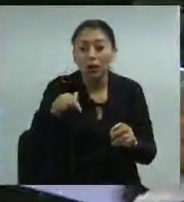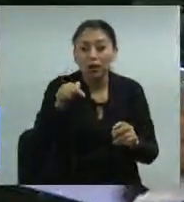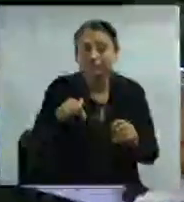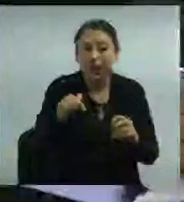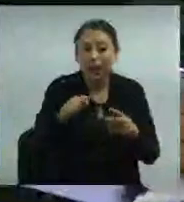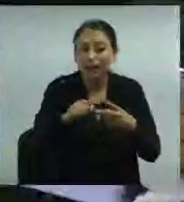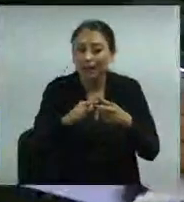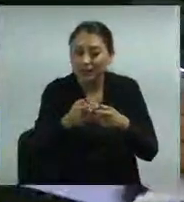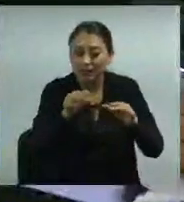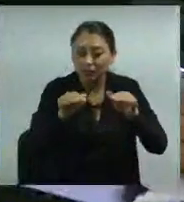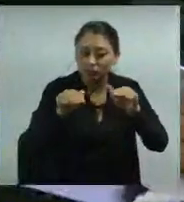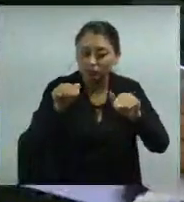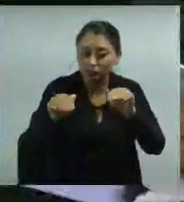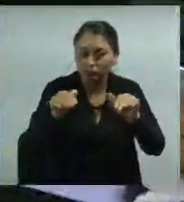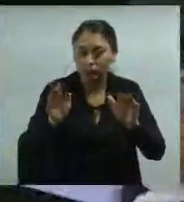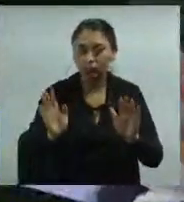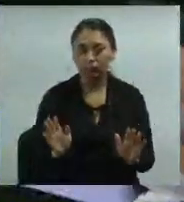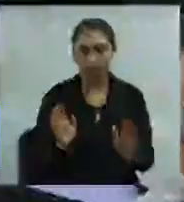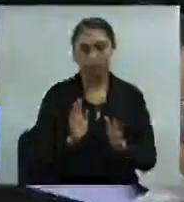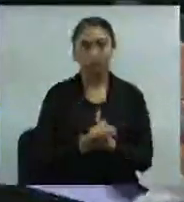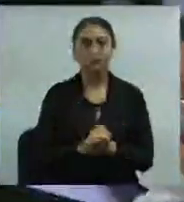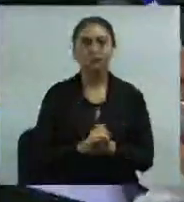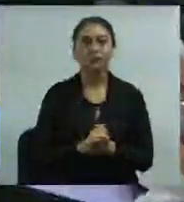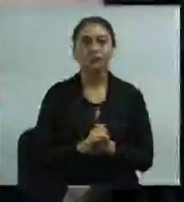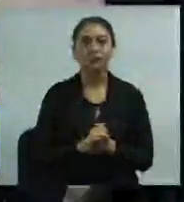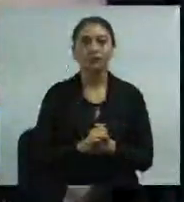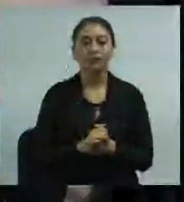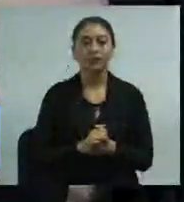se avecina. Gracias, presidente. Colegas diputados.